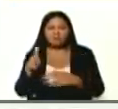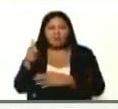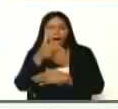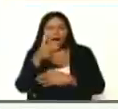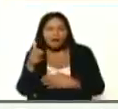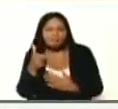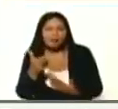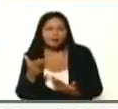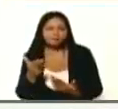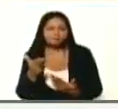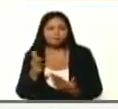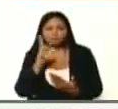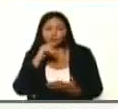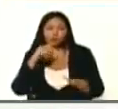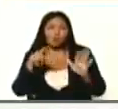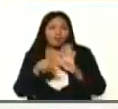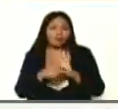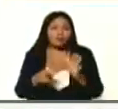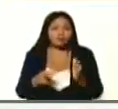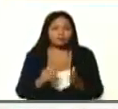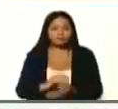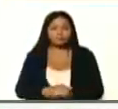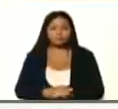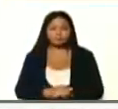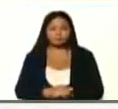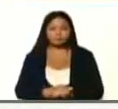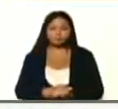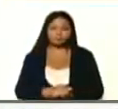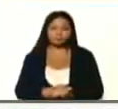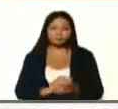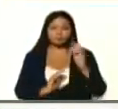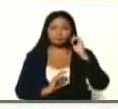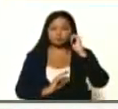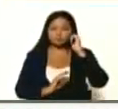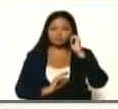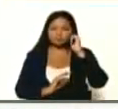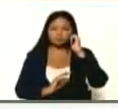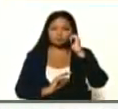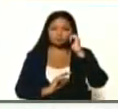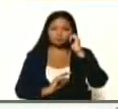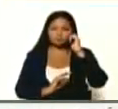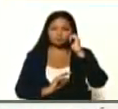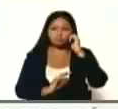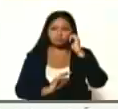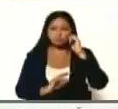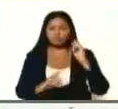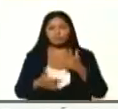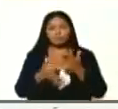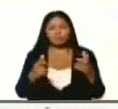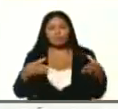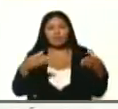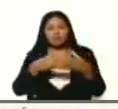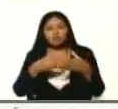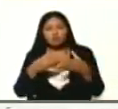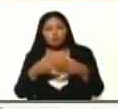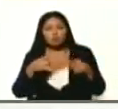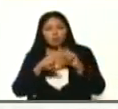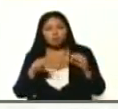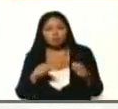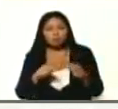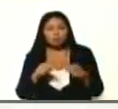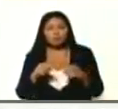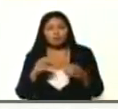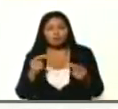armamentos, le permiten a grupos delictivos crear también acciones de zozobra